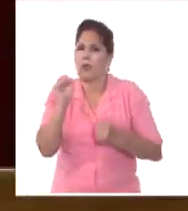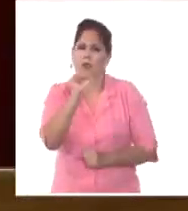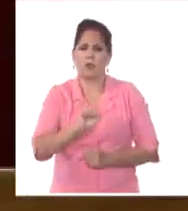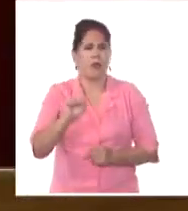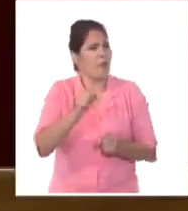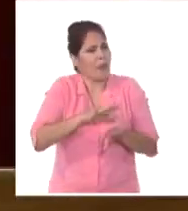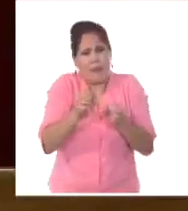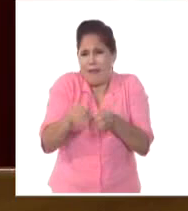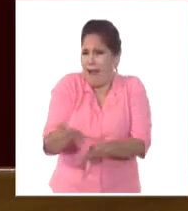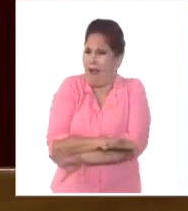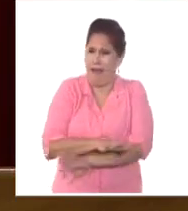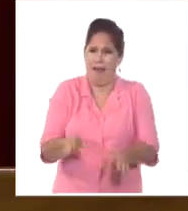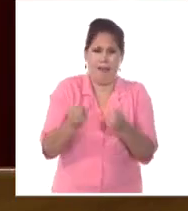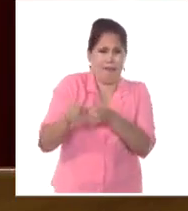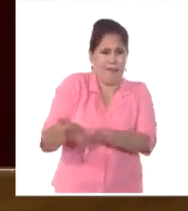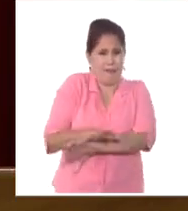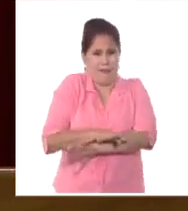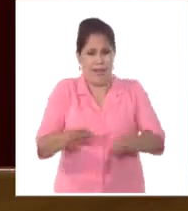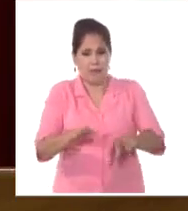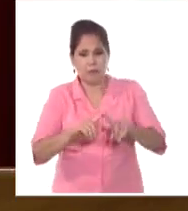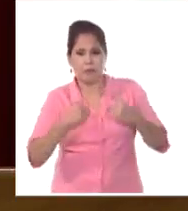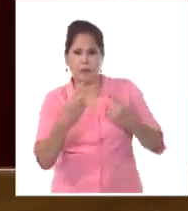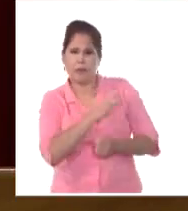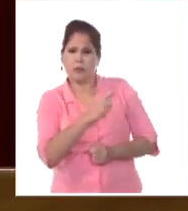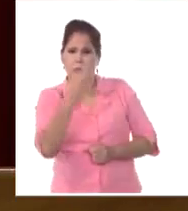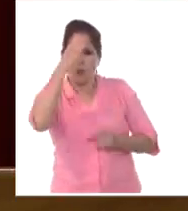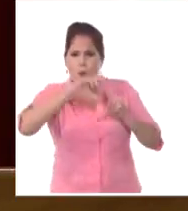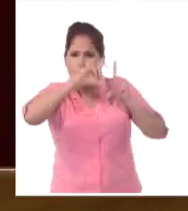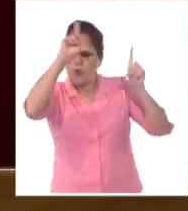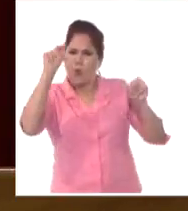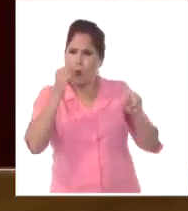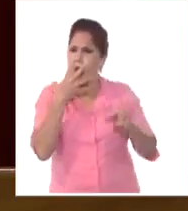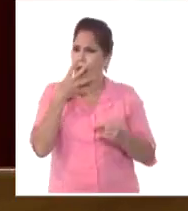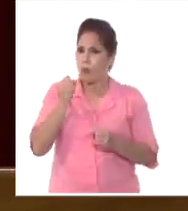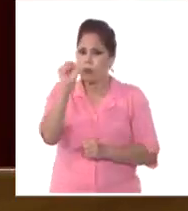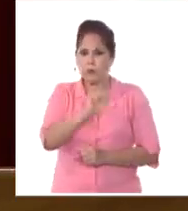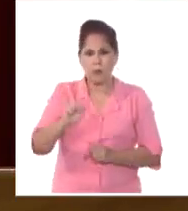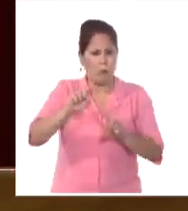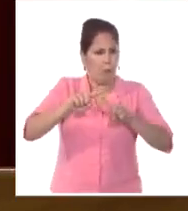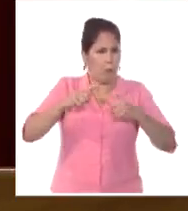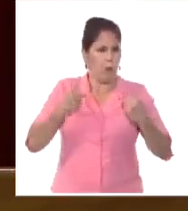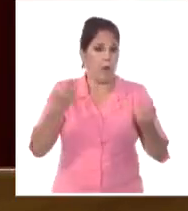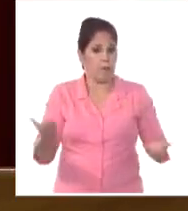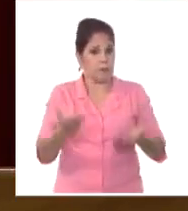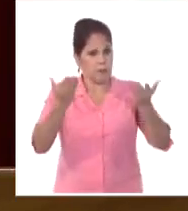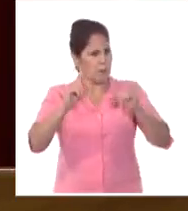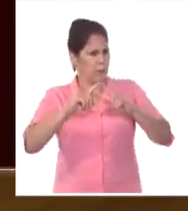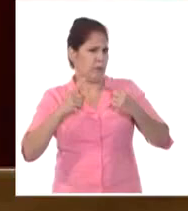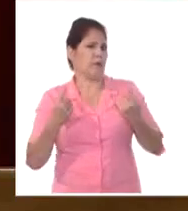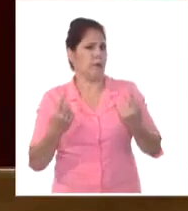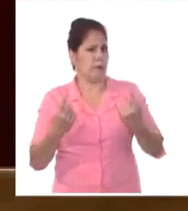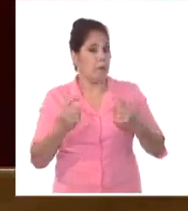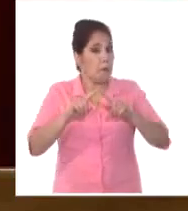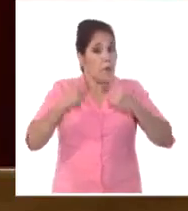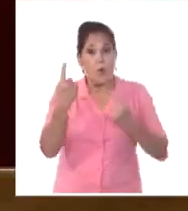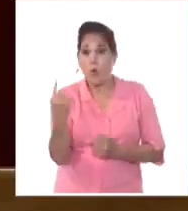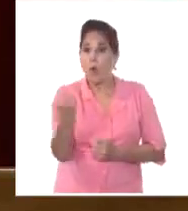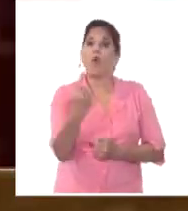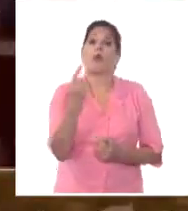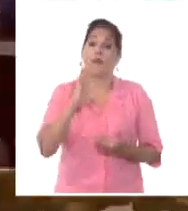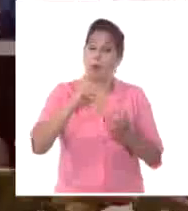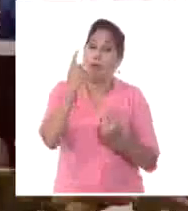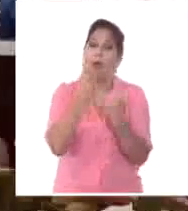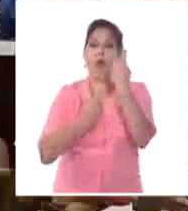renunciemos al socialismo. ¿Por qué la revolución cubana escogió el camino del socialismo para la prosperidad? Porque es la única